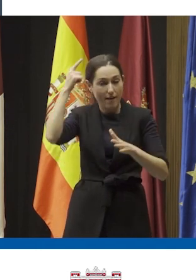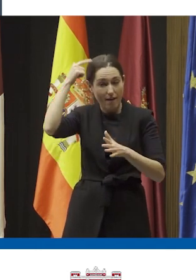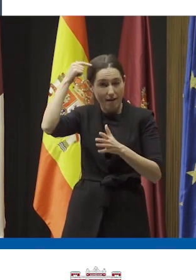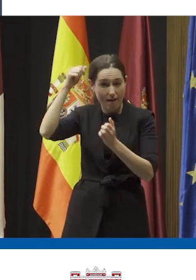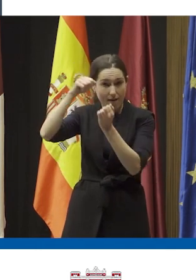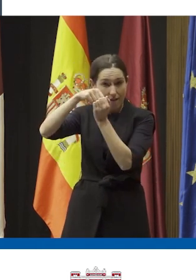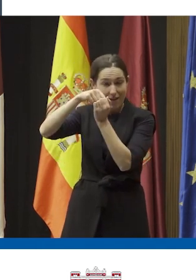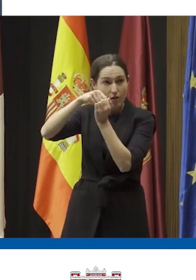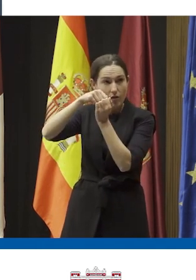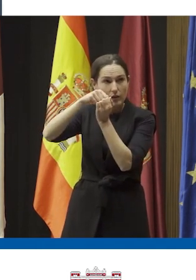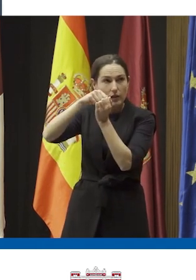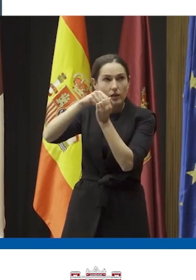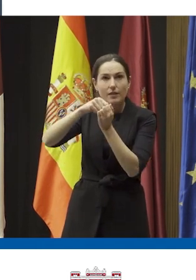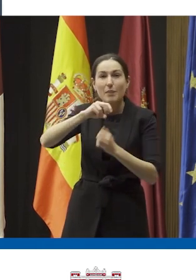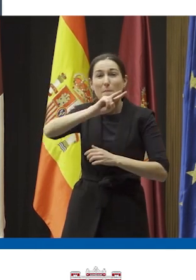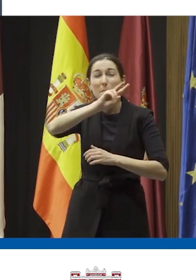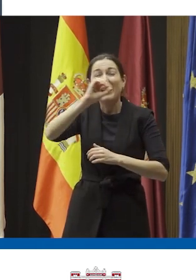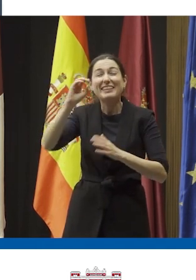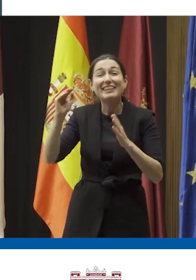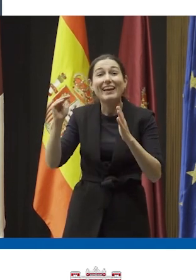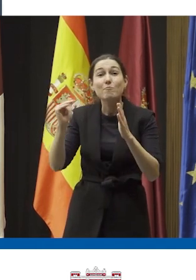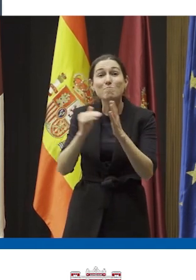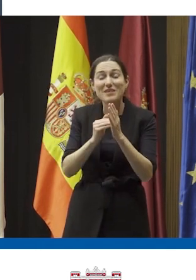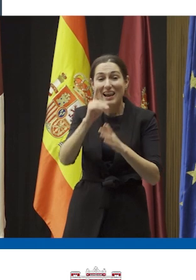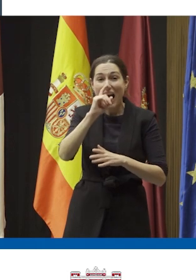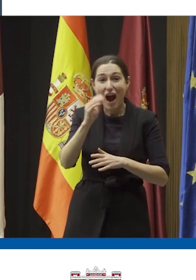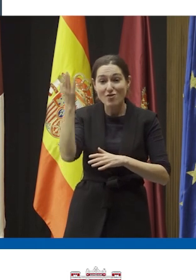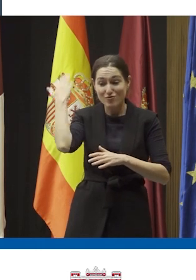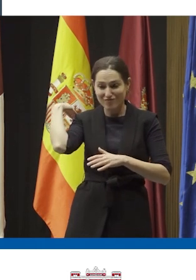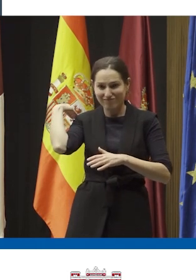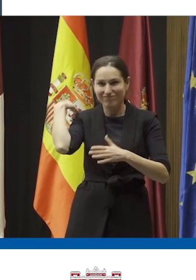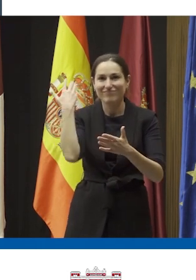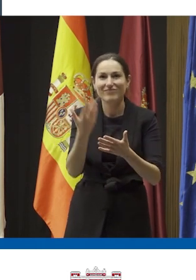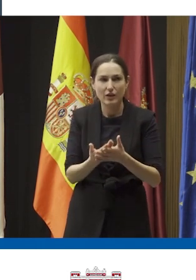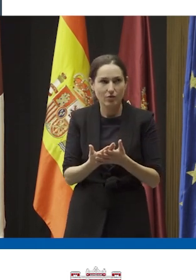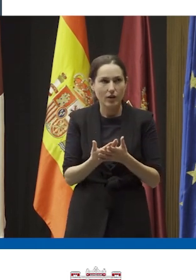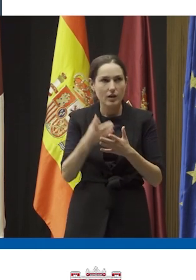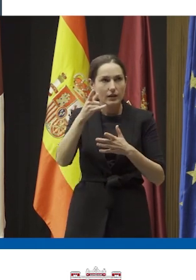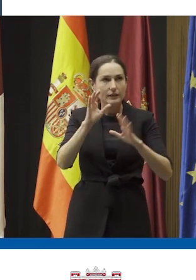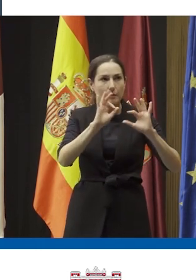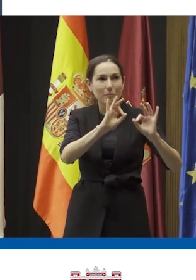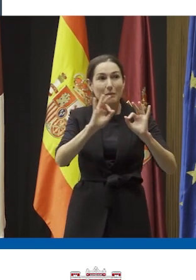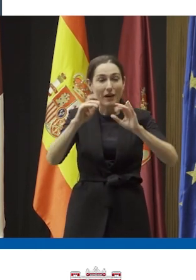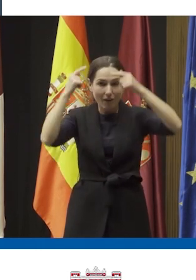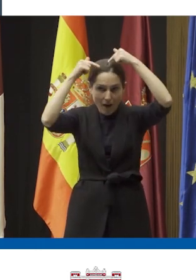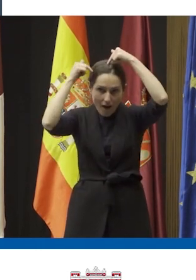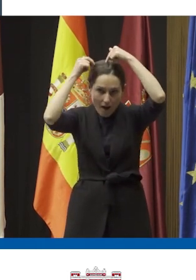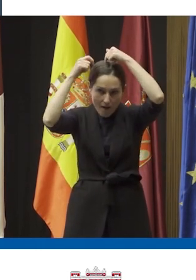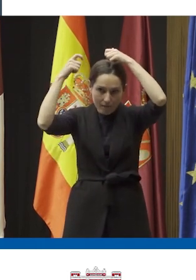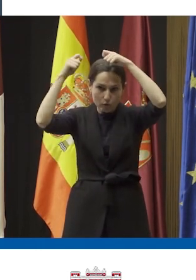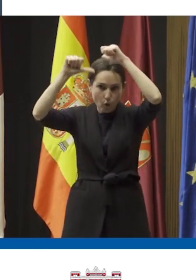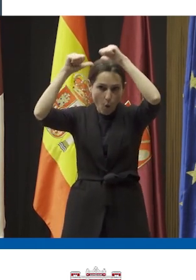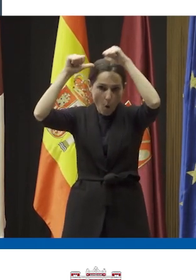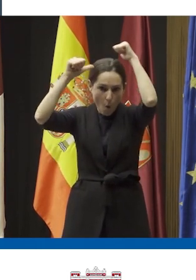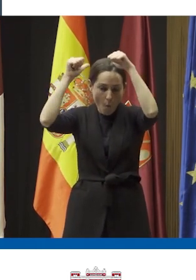trepanados de 20.000 años de antigüedad. O sea, hace 20.000 años se podía hacer una trepanación en el cráneo. Pues se podía